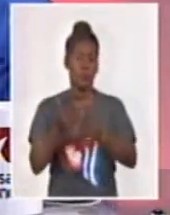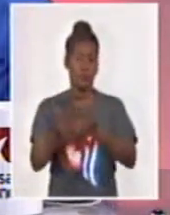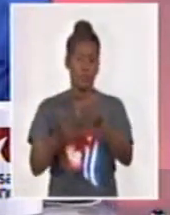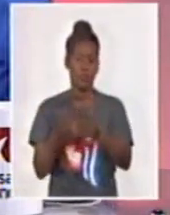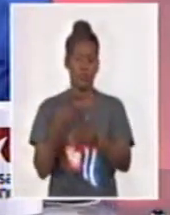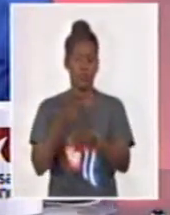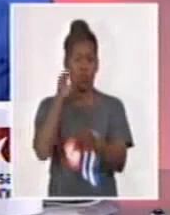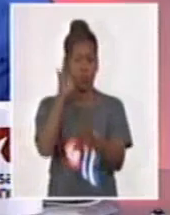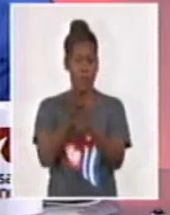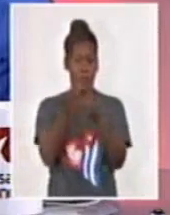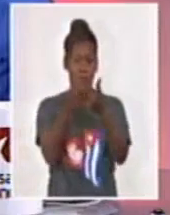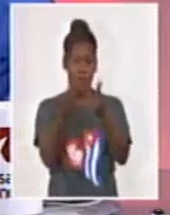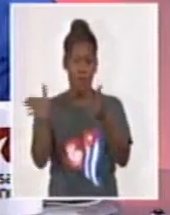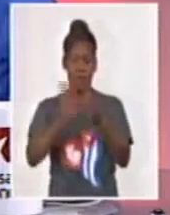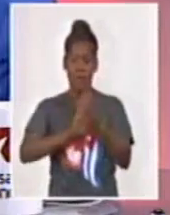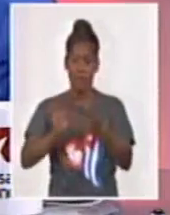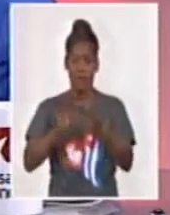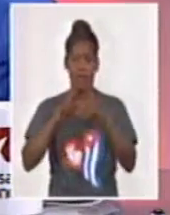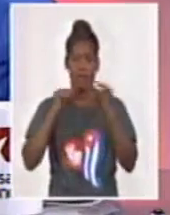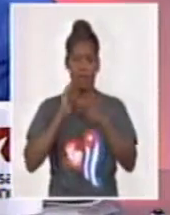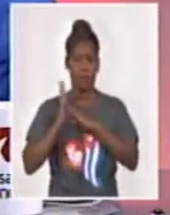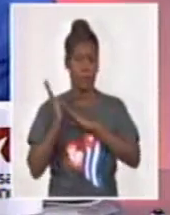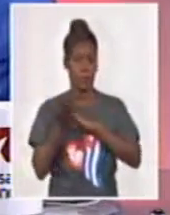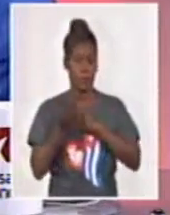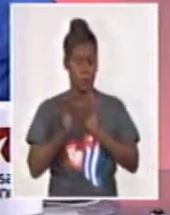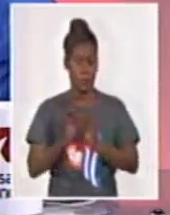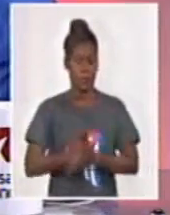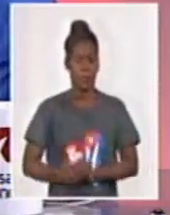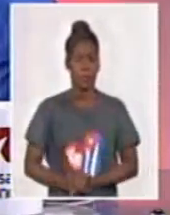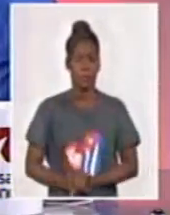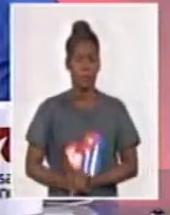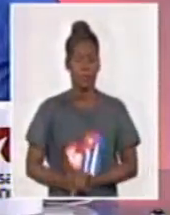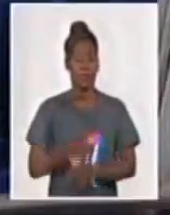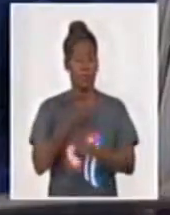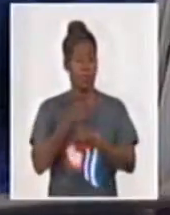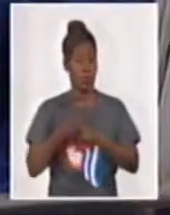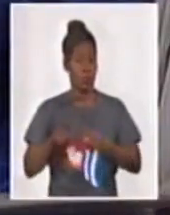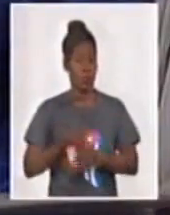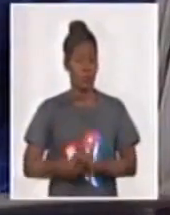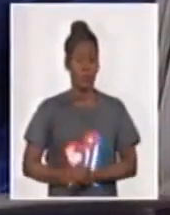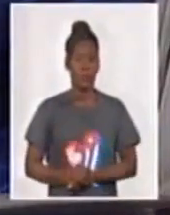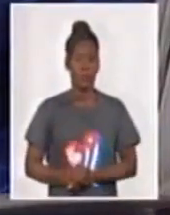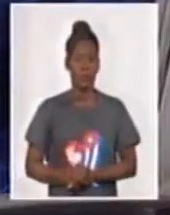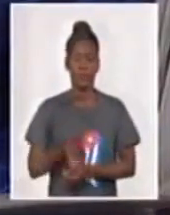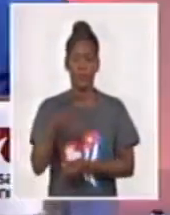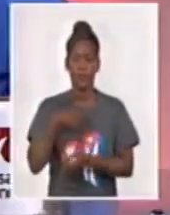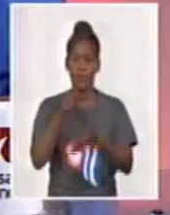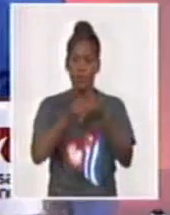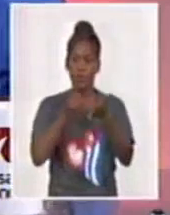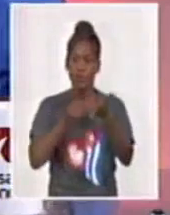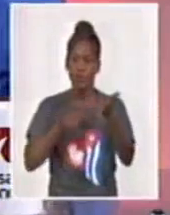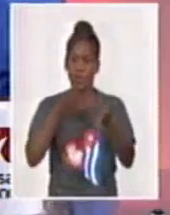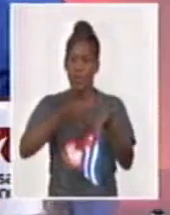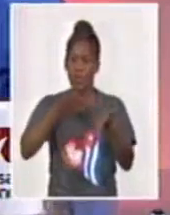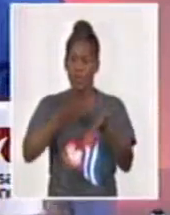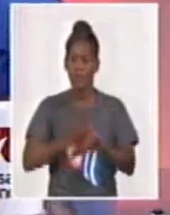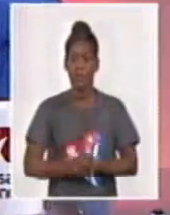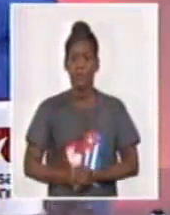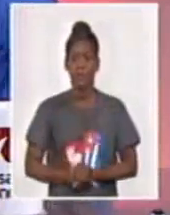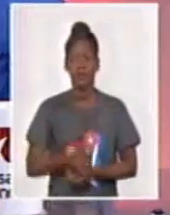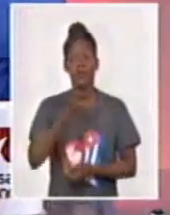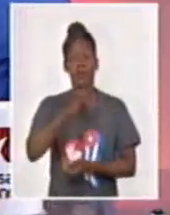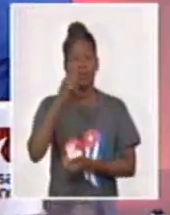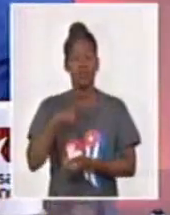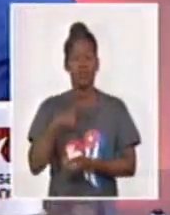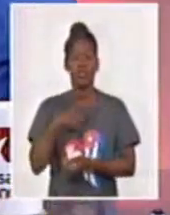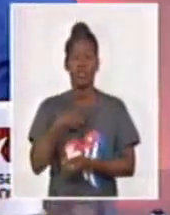la economía. Ahí, Randy, en el caso de la provincia, ¿cuántos establecimientos se van a abrir? Se han seleccionado 533